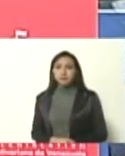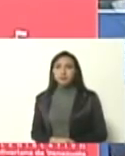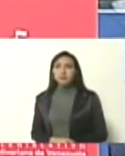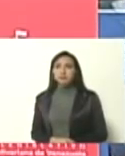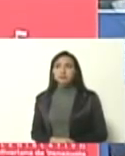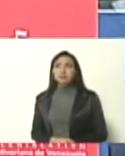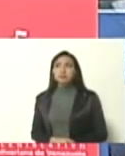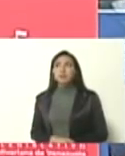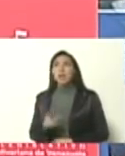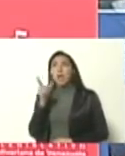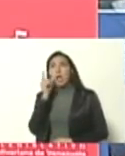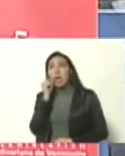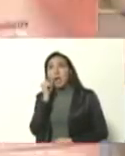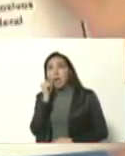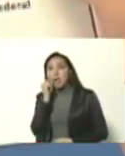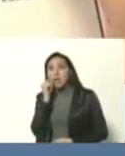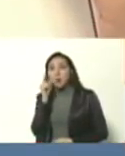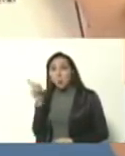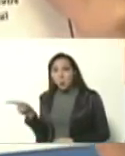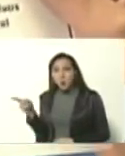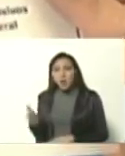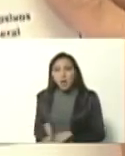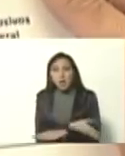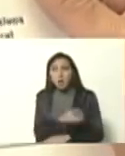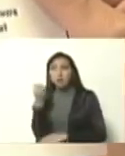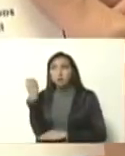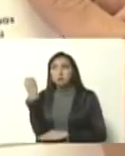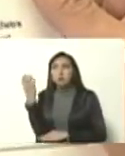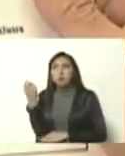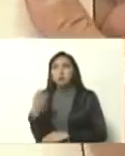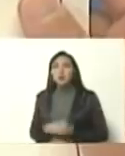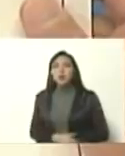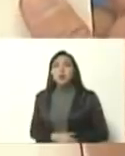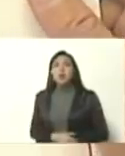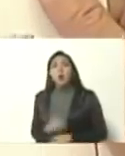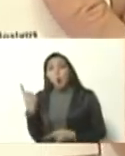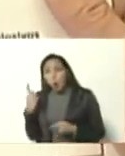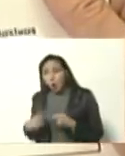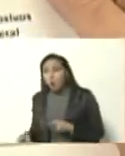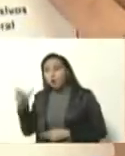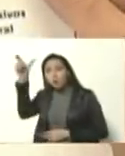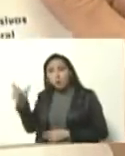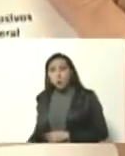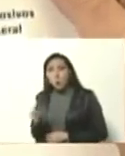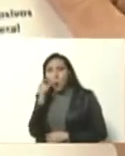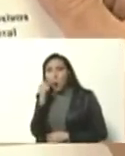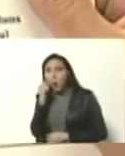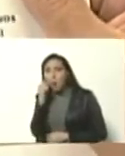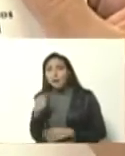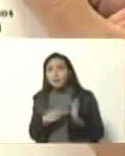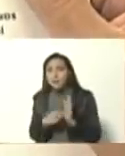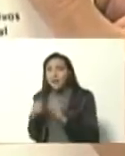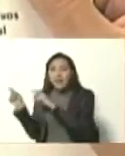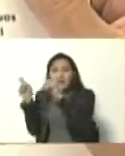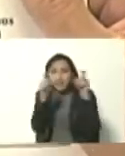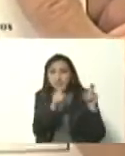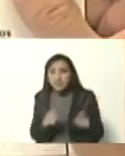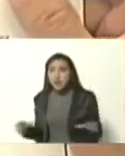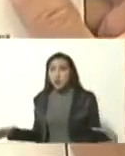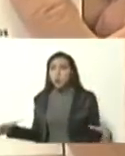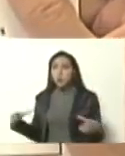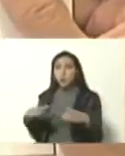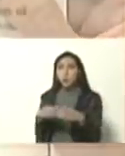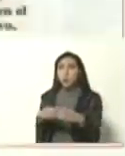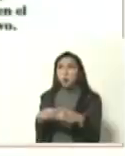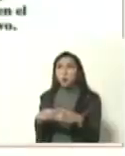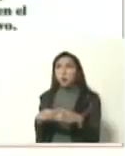Este señor, Richard Alberto Grillet Álvarez, fue reclutado por este